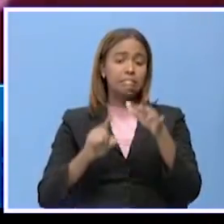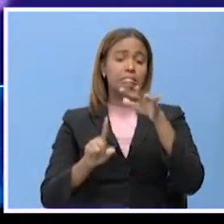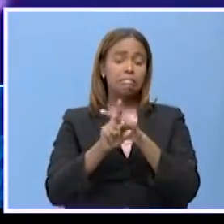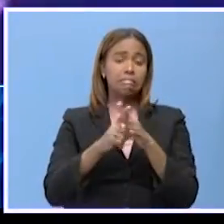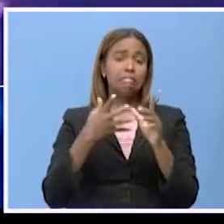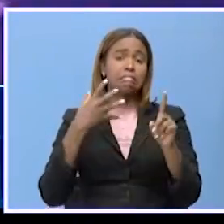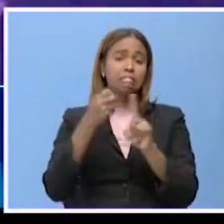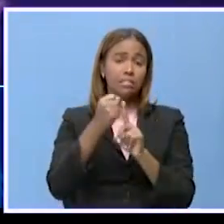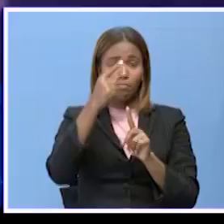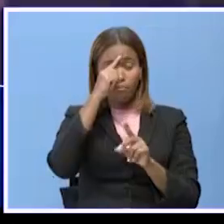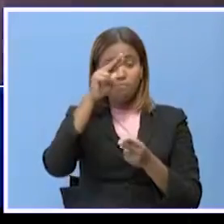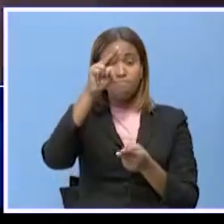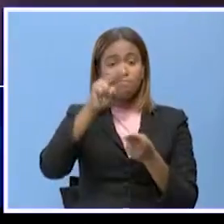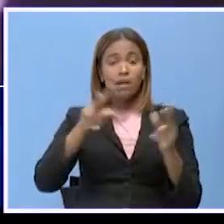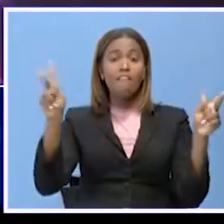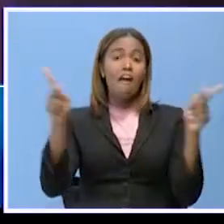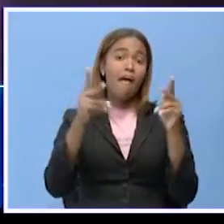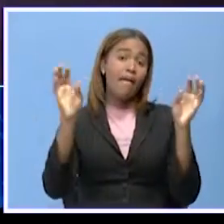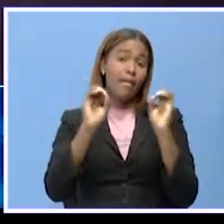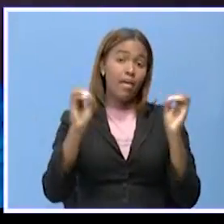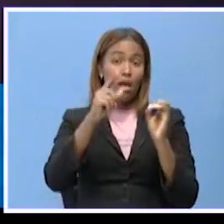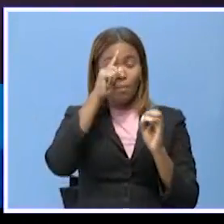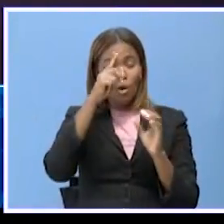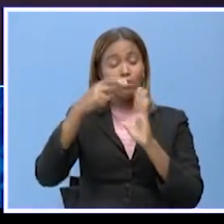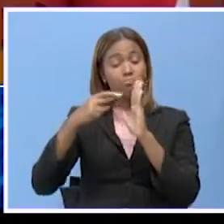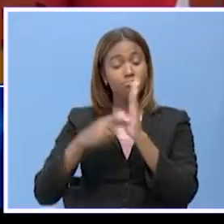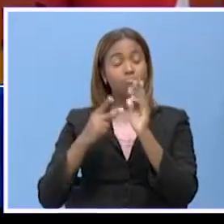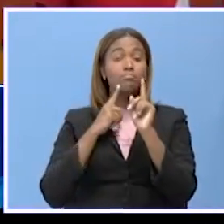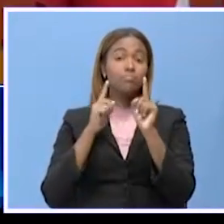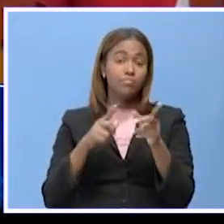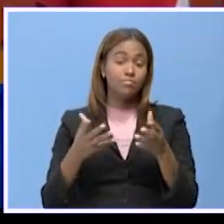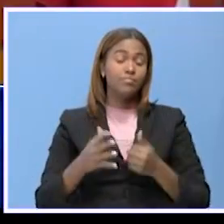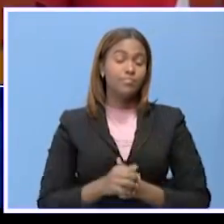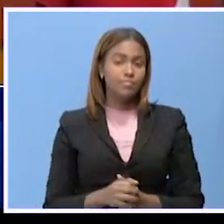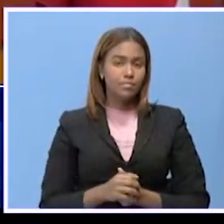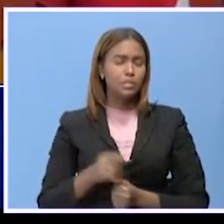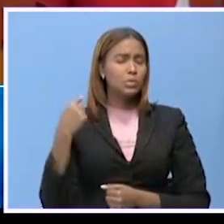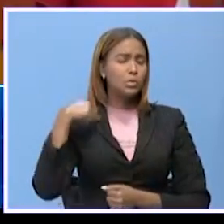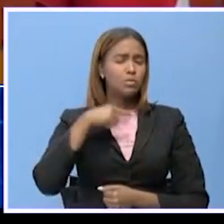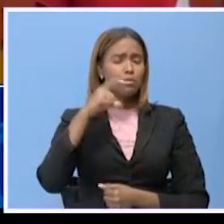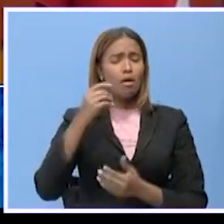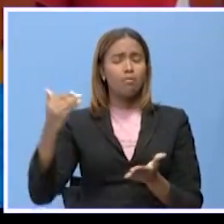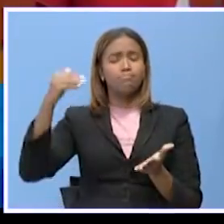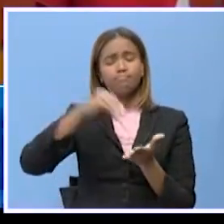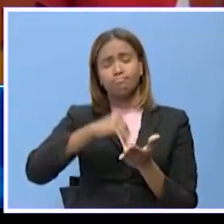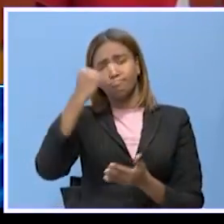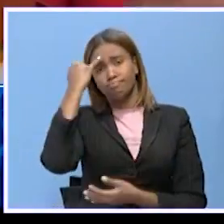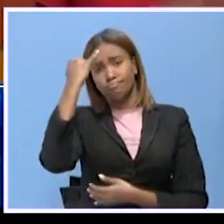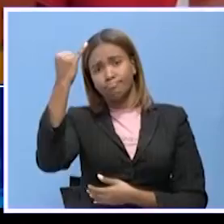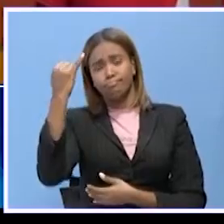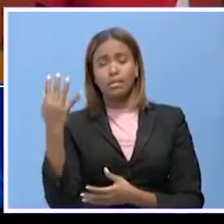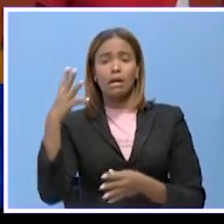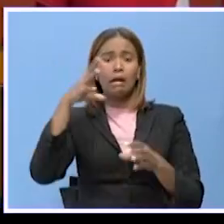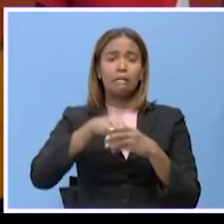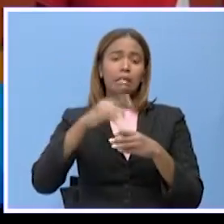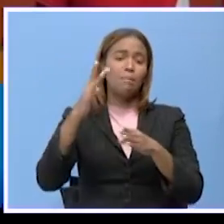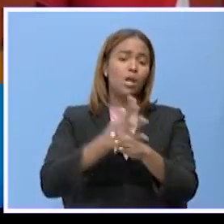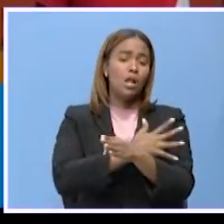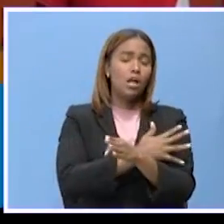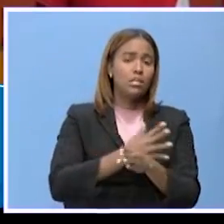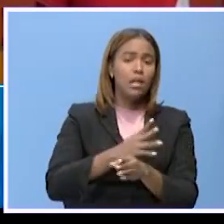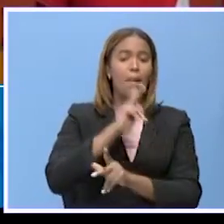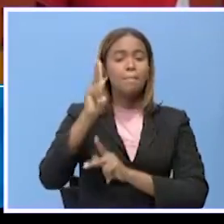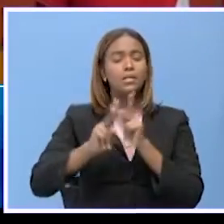afectadas ante la disminución de las fiestas por las medidas sanitarias. Tendríamos que reinventarnos, hacer show de boleros,